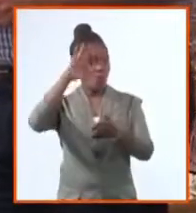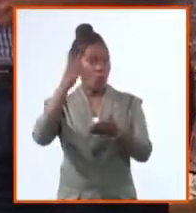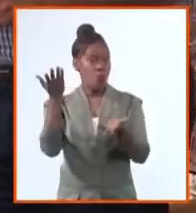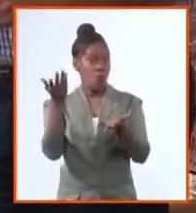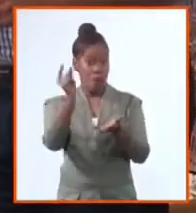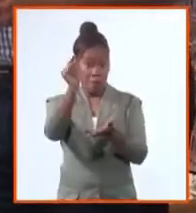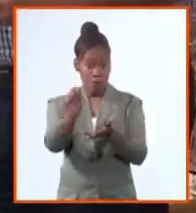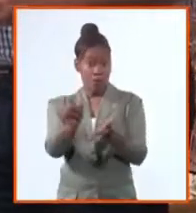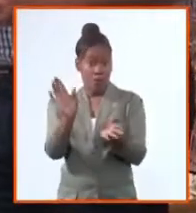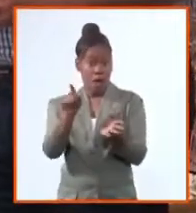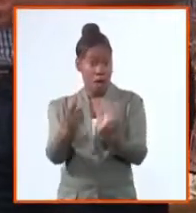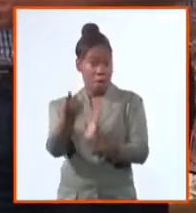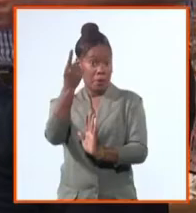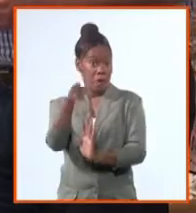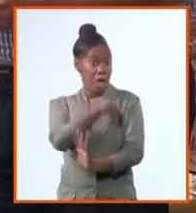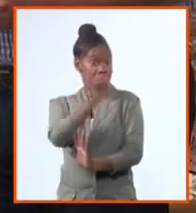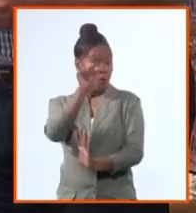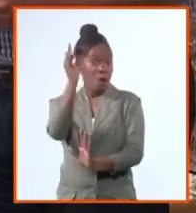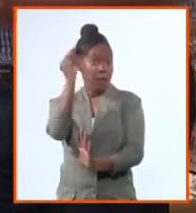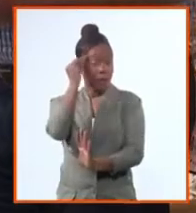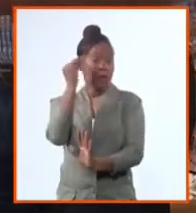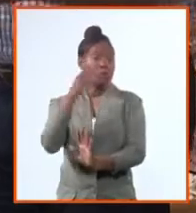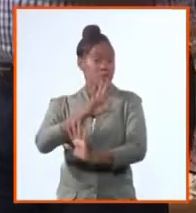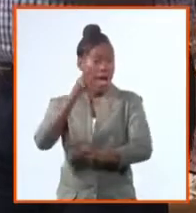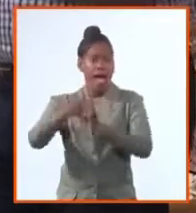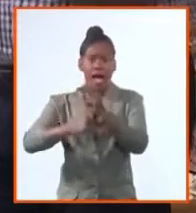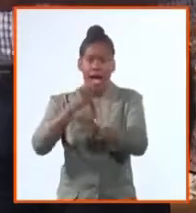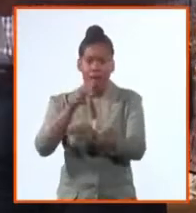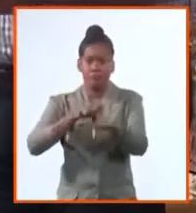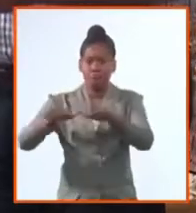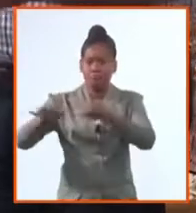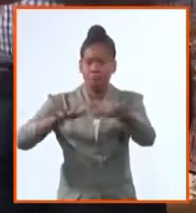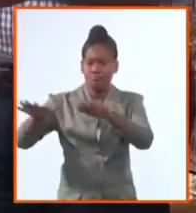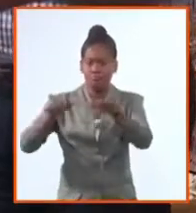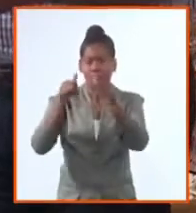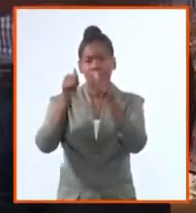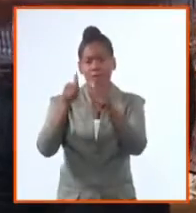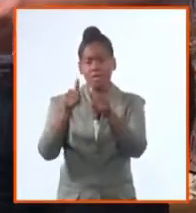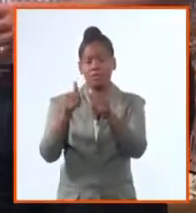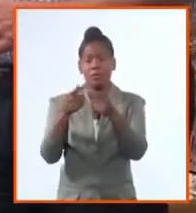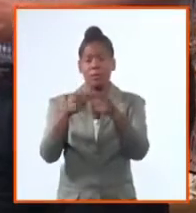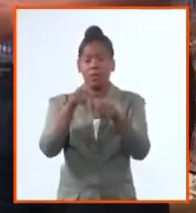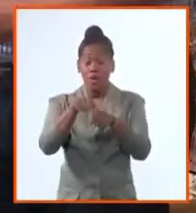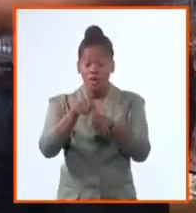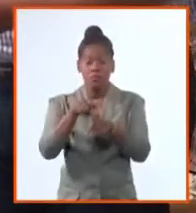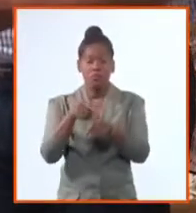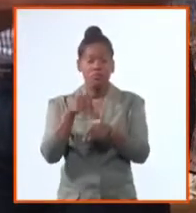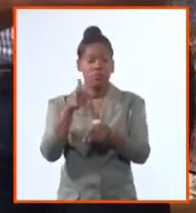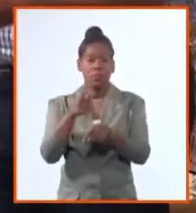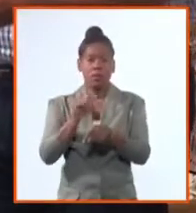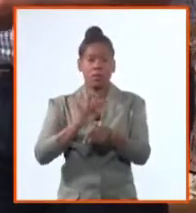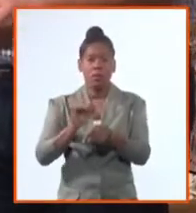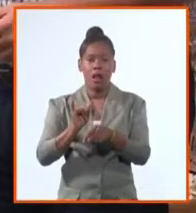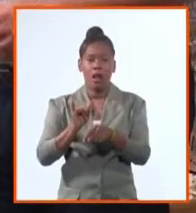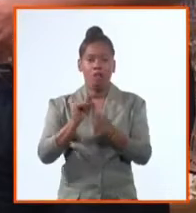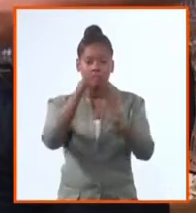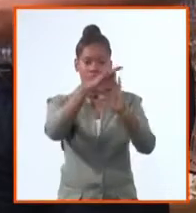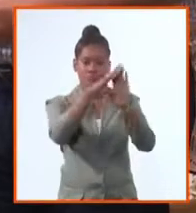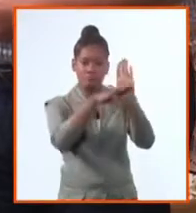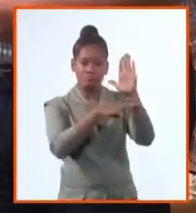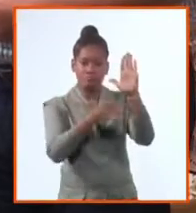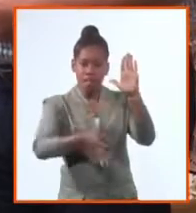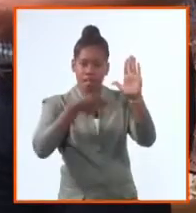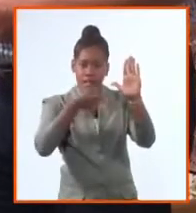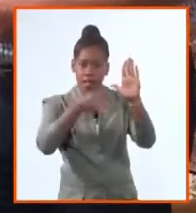madurez en ese territorio. Y por supuesto hay todo un grupo de cosas que ustedes han planteado aquí como preocupación, que son